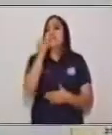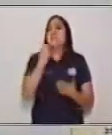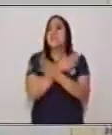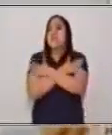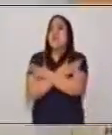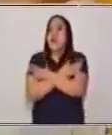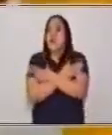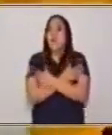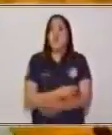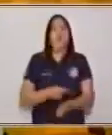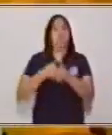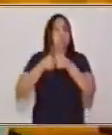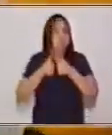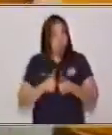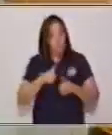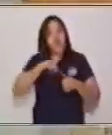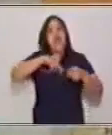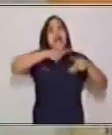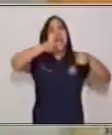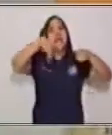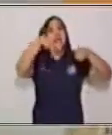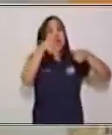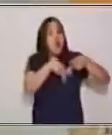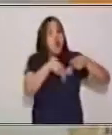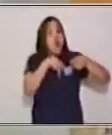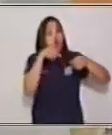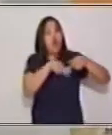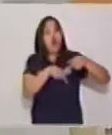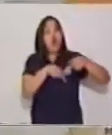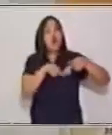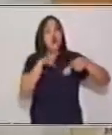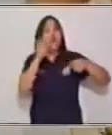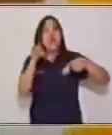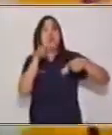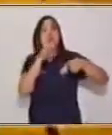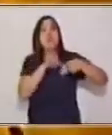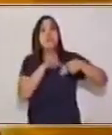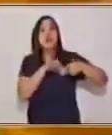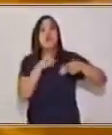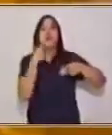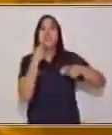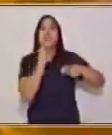Efectivamente, el núcleo del predicado va a ser escriben.